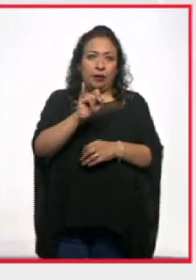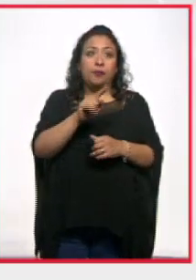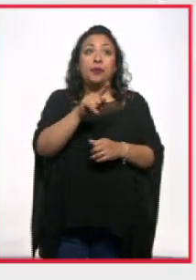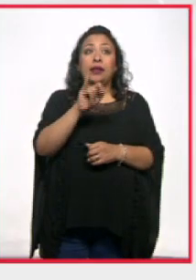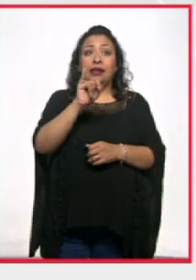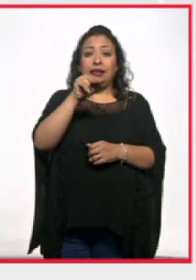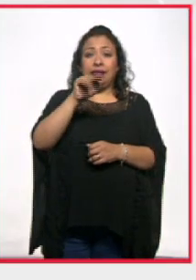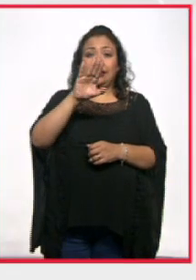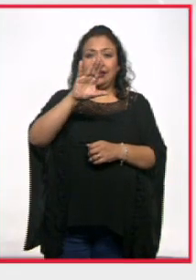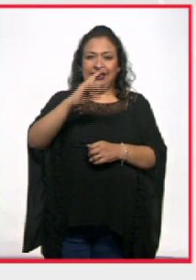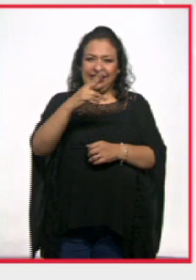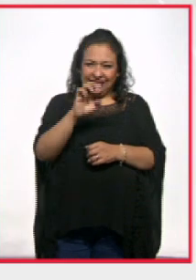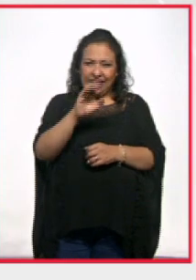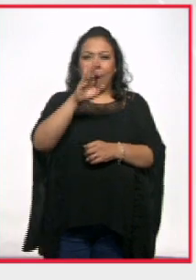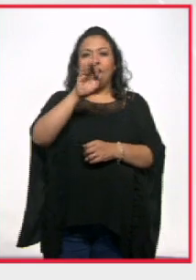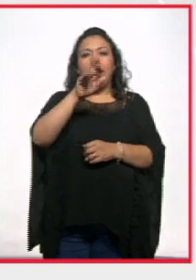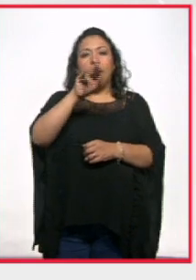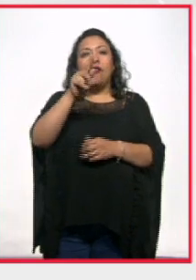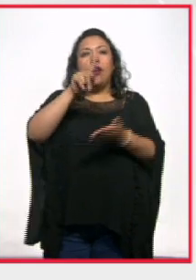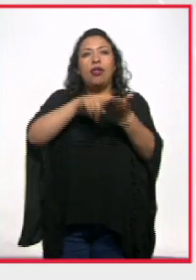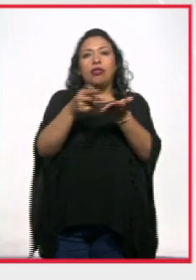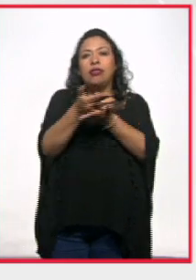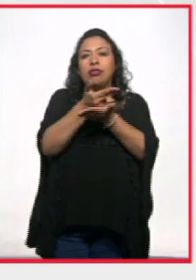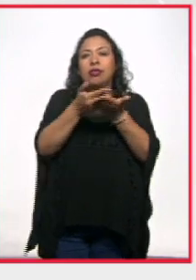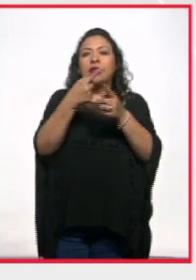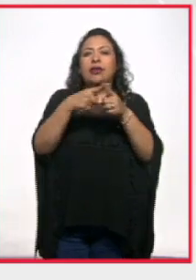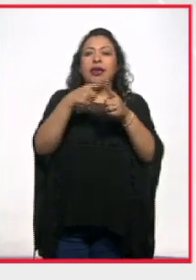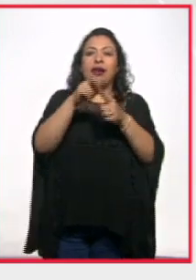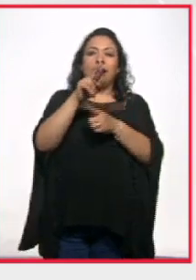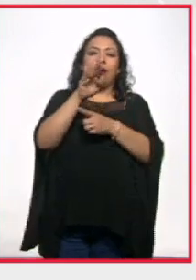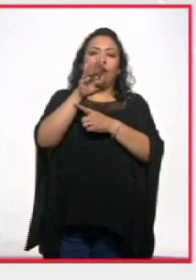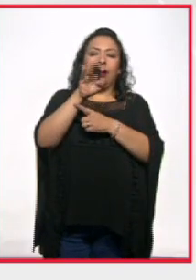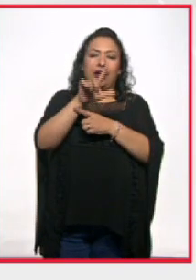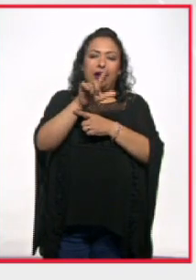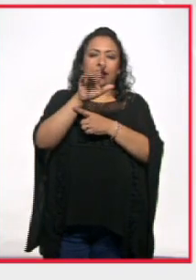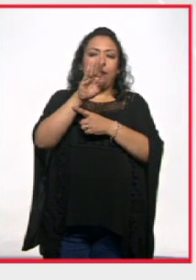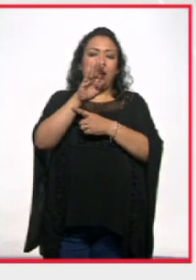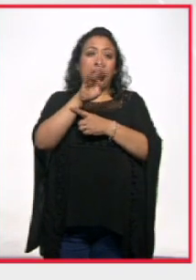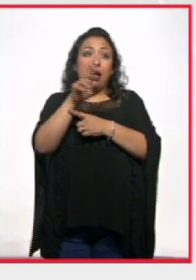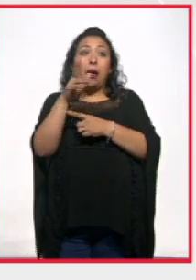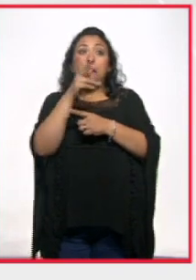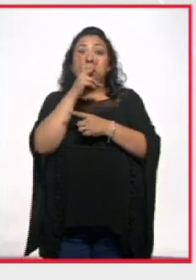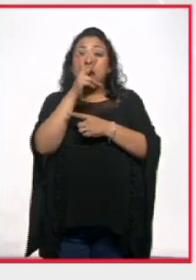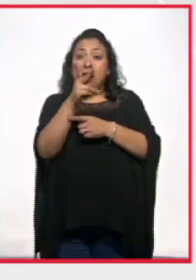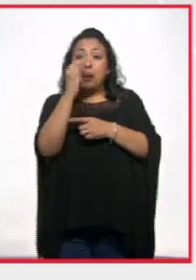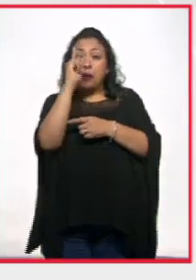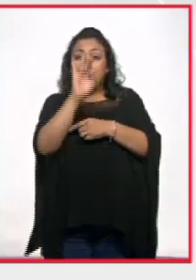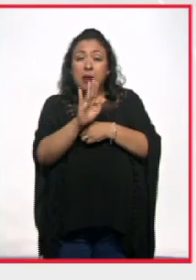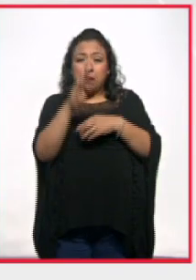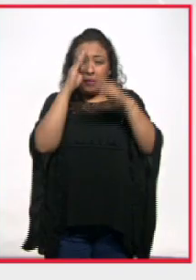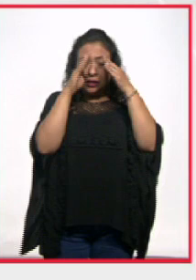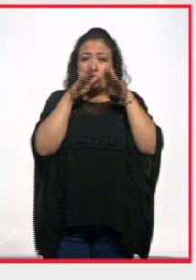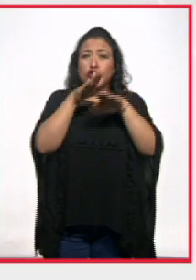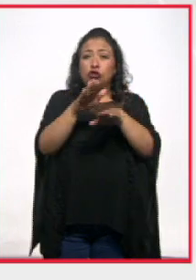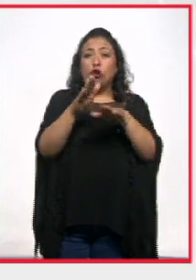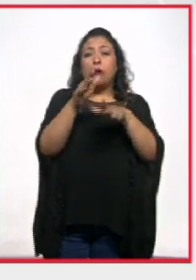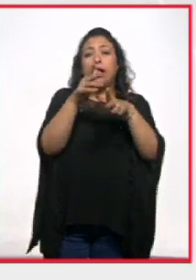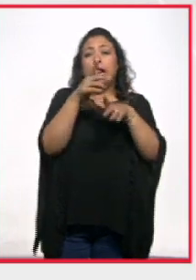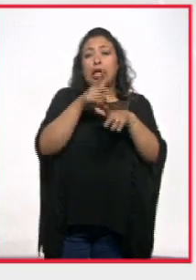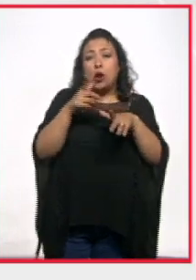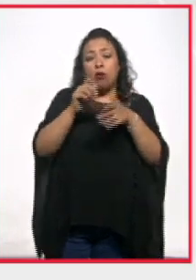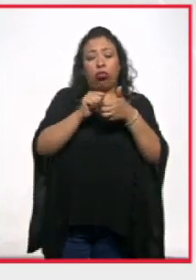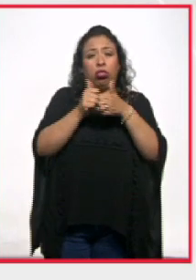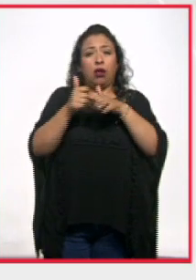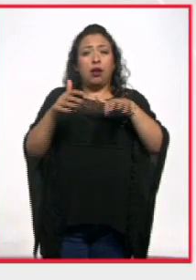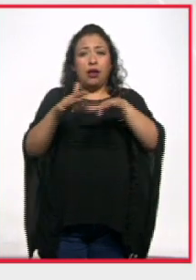Hinchi Farofe cuenta con las ilustraciones de Rafael Barajas el Fisgón. Palabras e imagen que reflexionan sobre el lenguaje y su